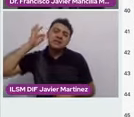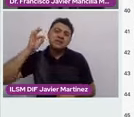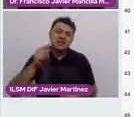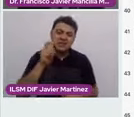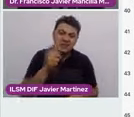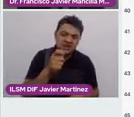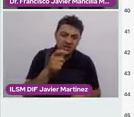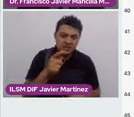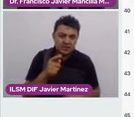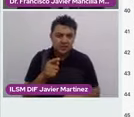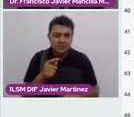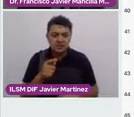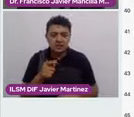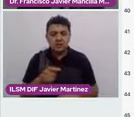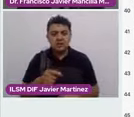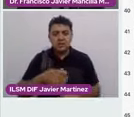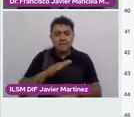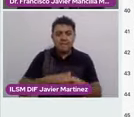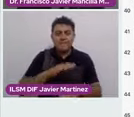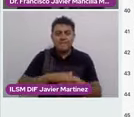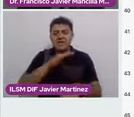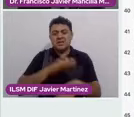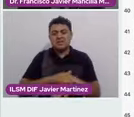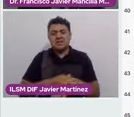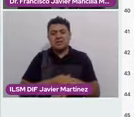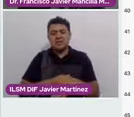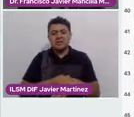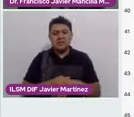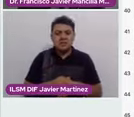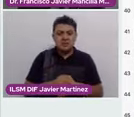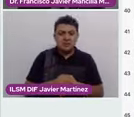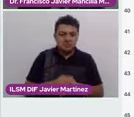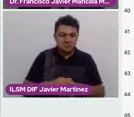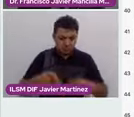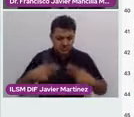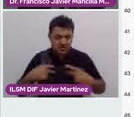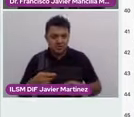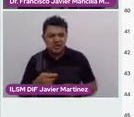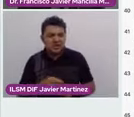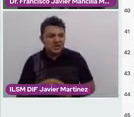es más famoso su uso en la recuperación auditiva en pacientes